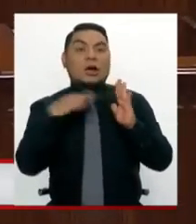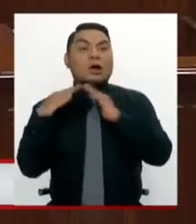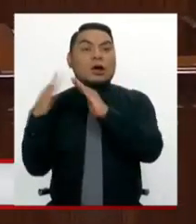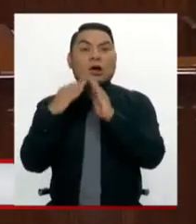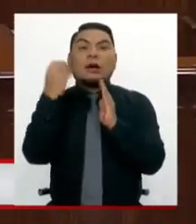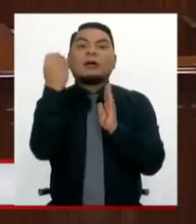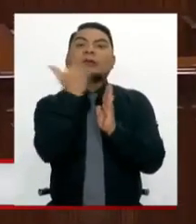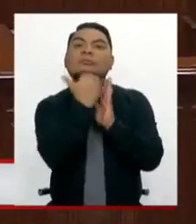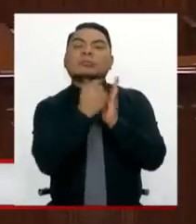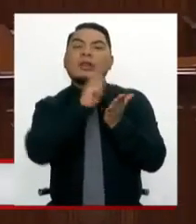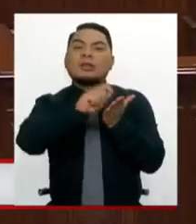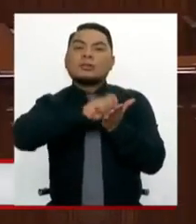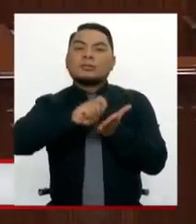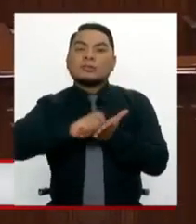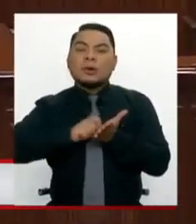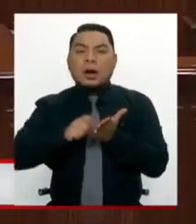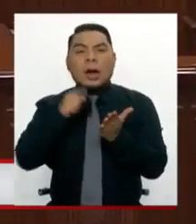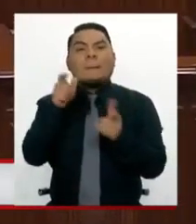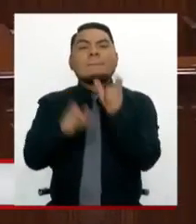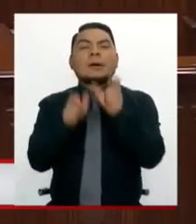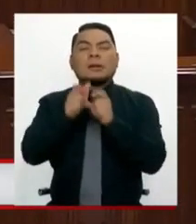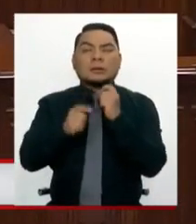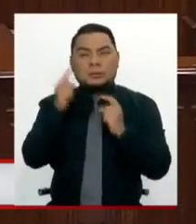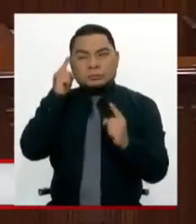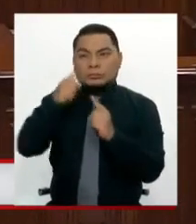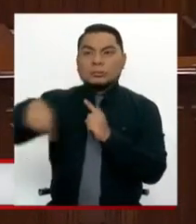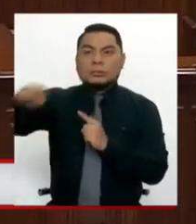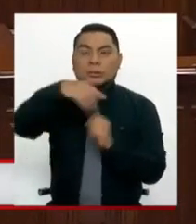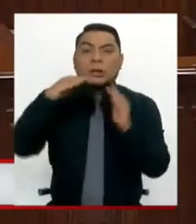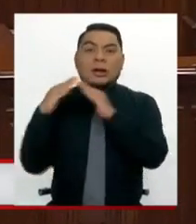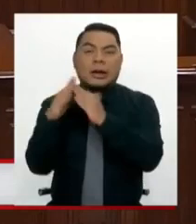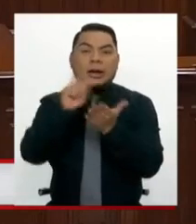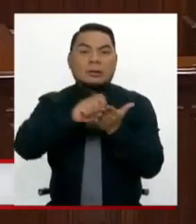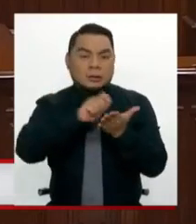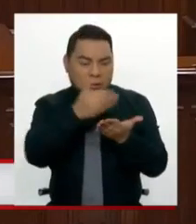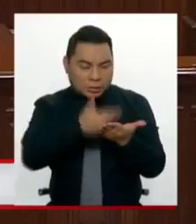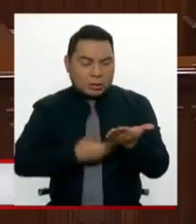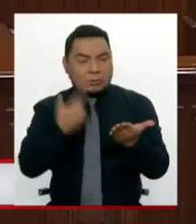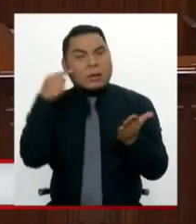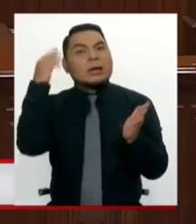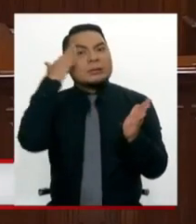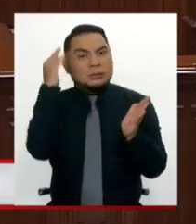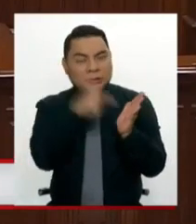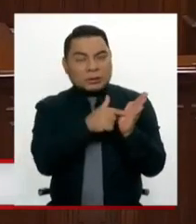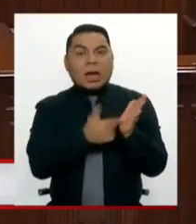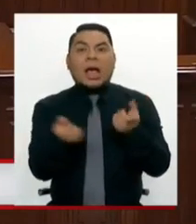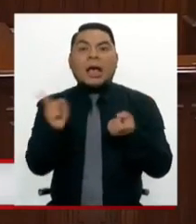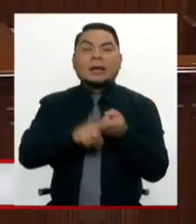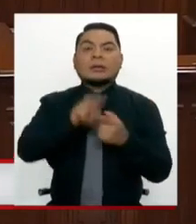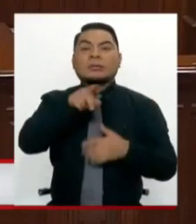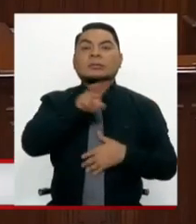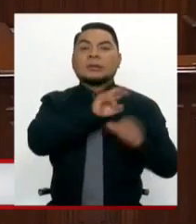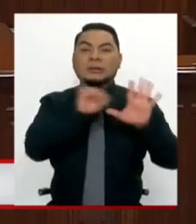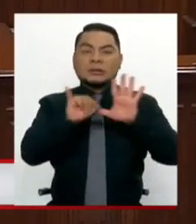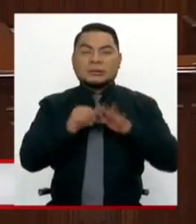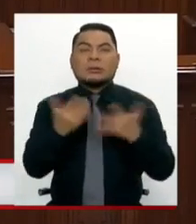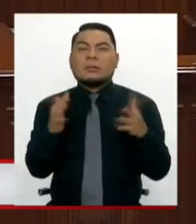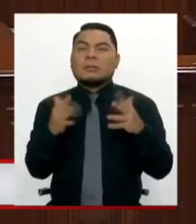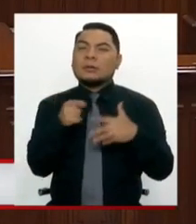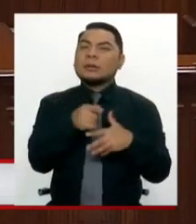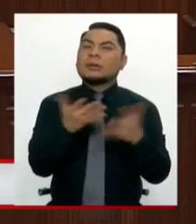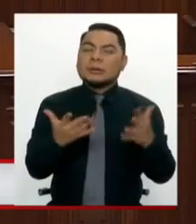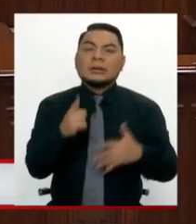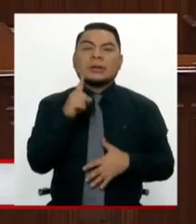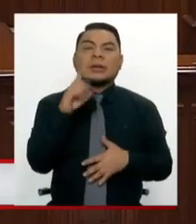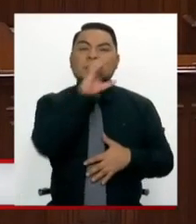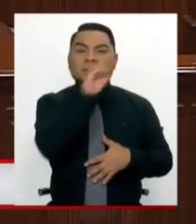permitirá identificar a la población objetivo de las intervenciones públicas. Hacia el 2026 proyectamos contar con